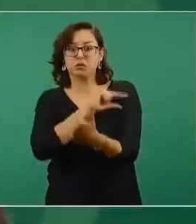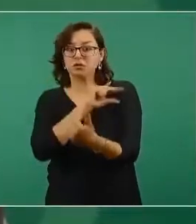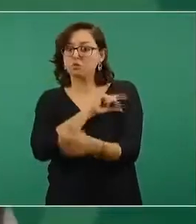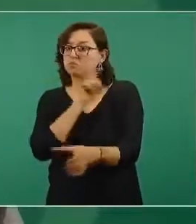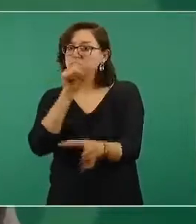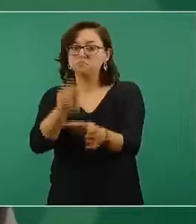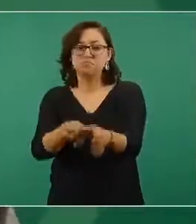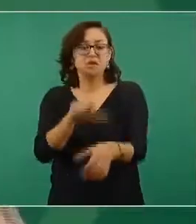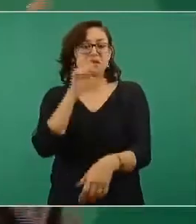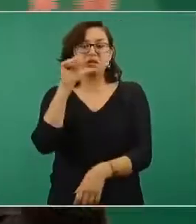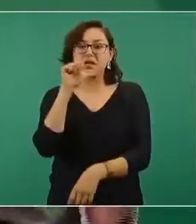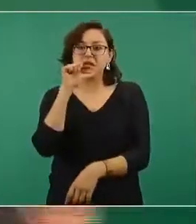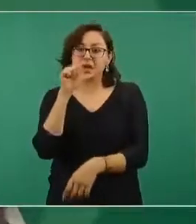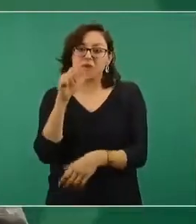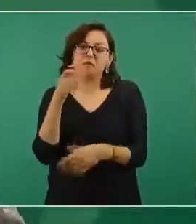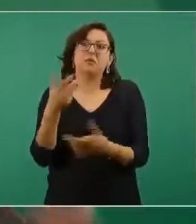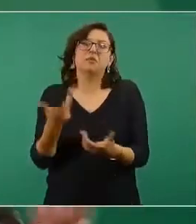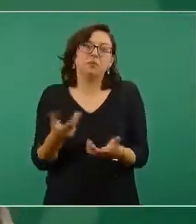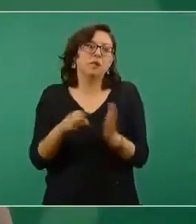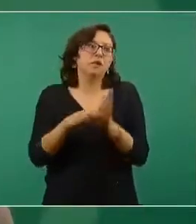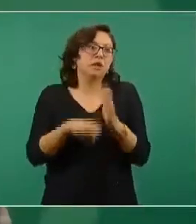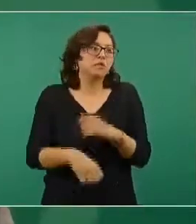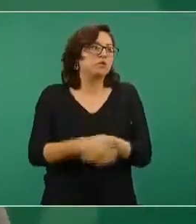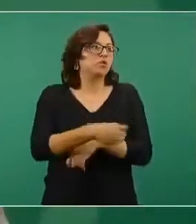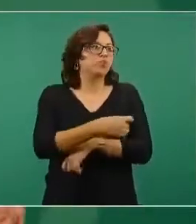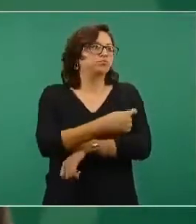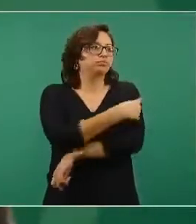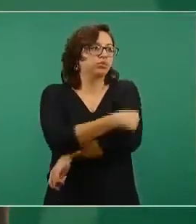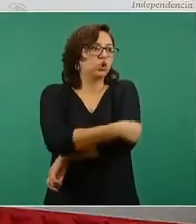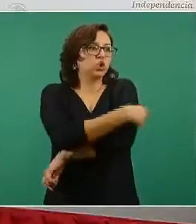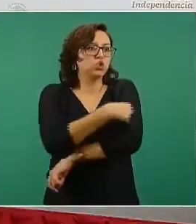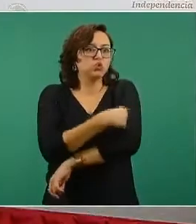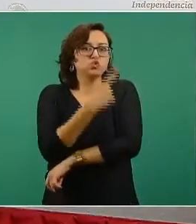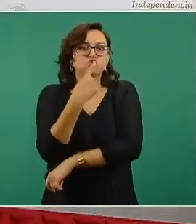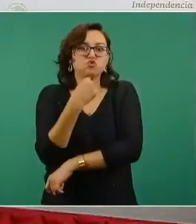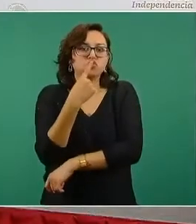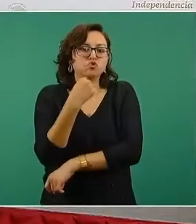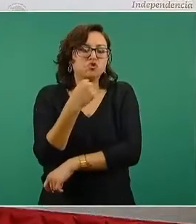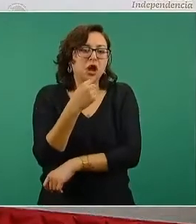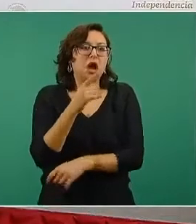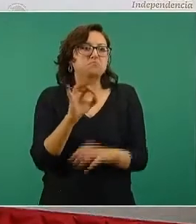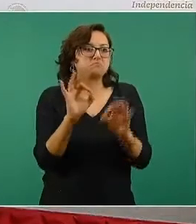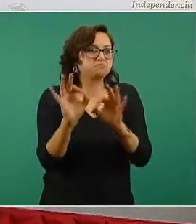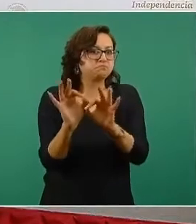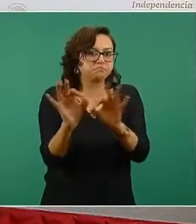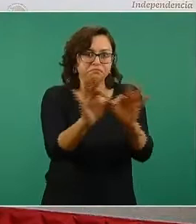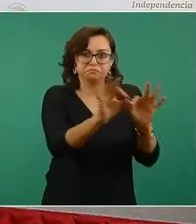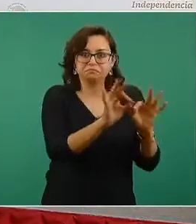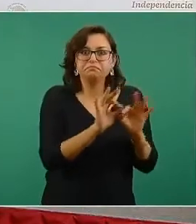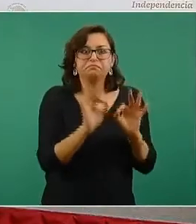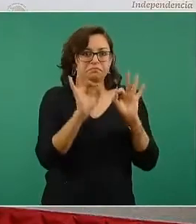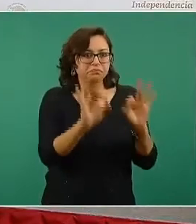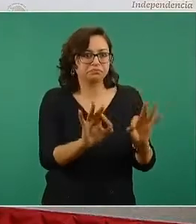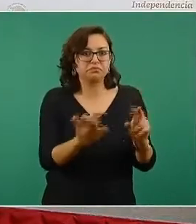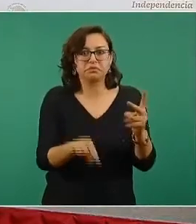Roja tuvimos censos, se evaluaron, se discutieron, se clasificaron y muy bien. Con las asociaciones de hospitales privados, bien. Pero bueno, ¿qué